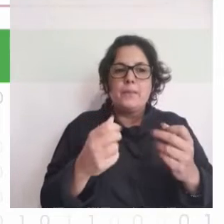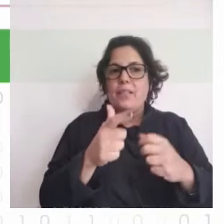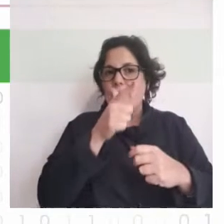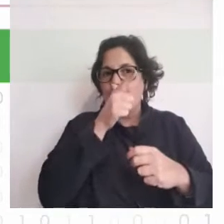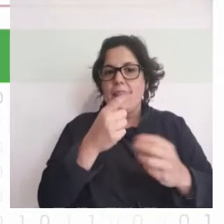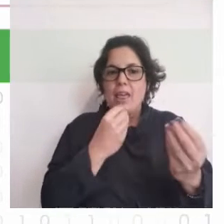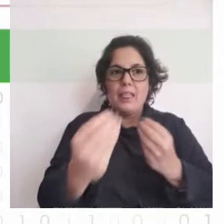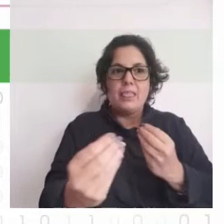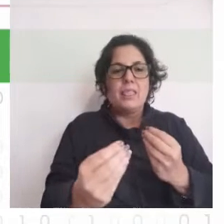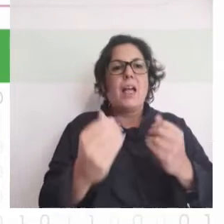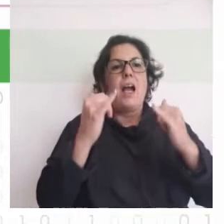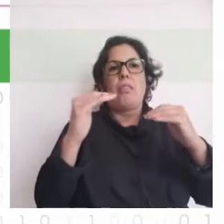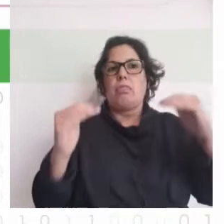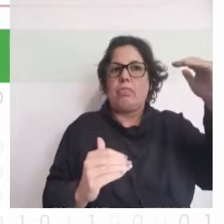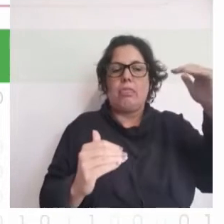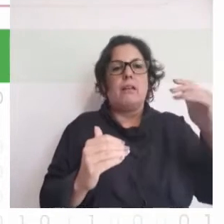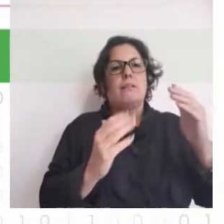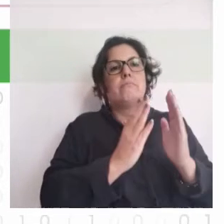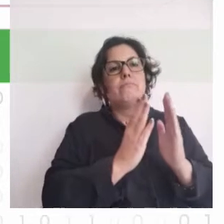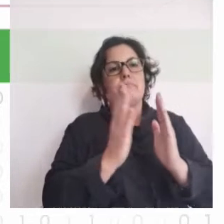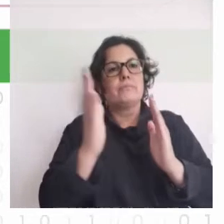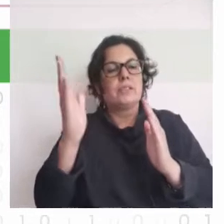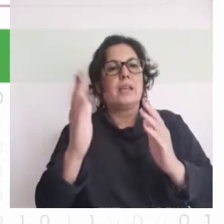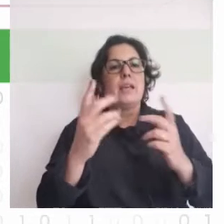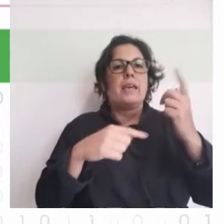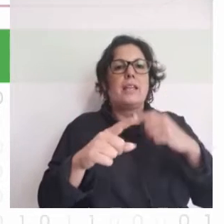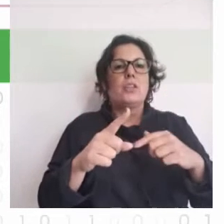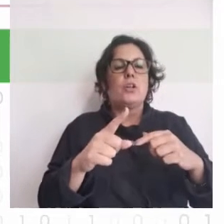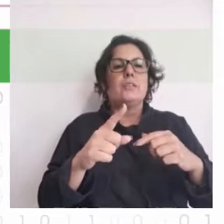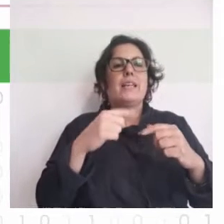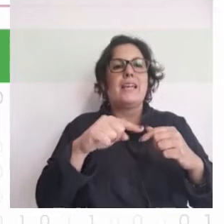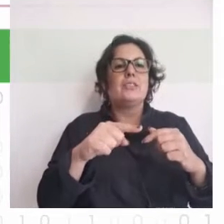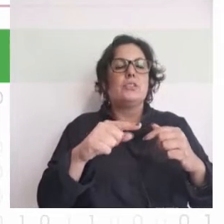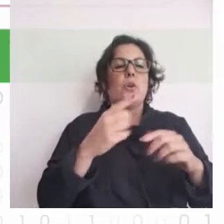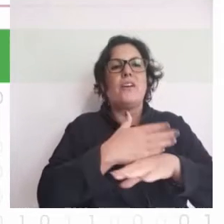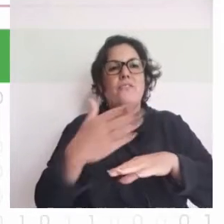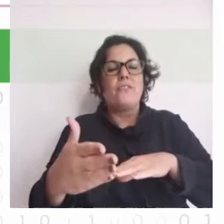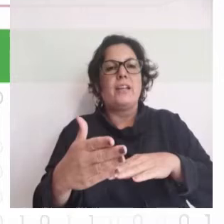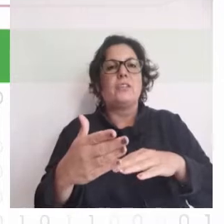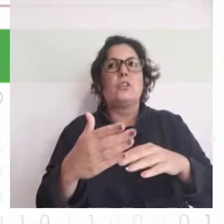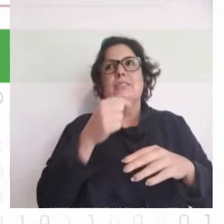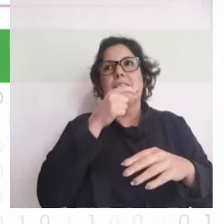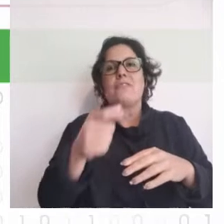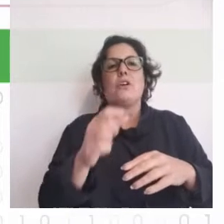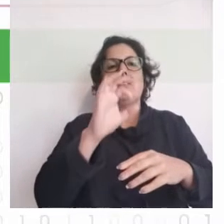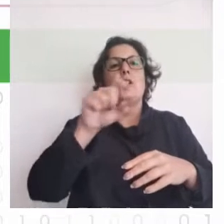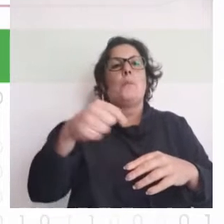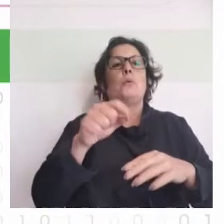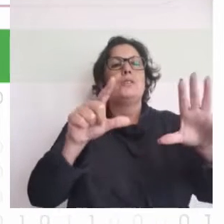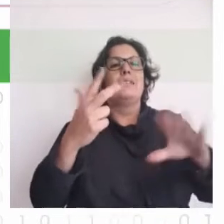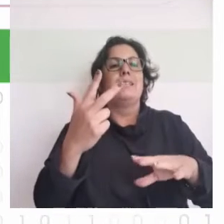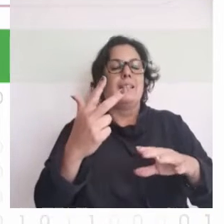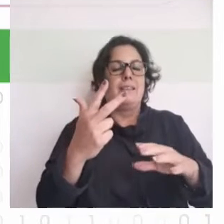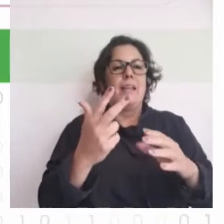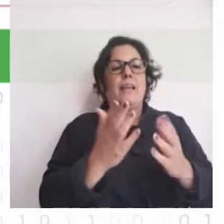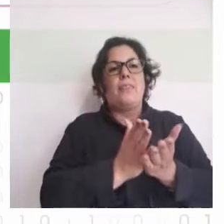Tenemos un claro desplazamiento hacia la derecha de la curva, y esto en términos de efectos significó un 0,73 desvíos.